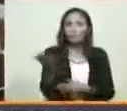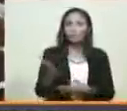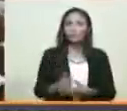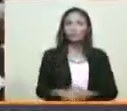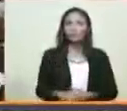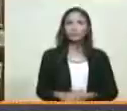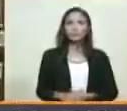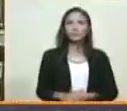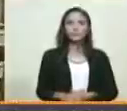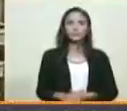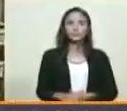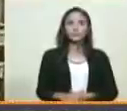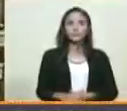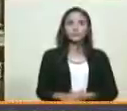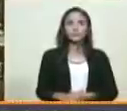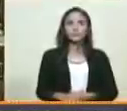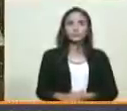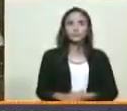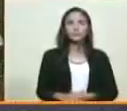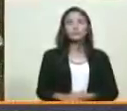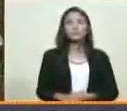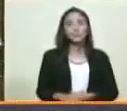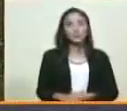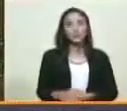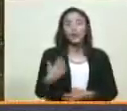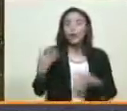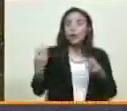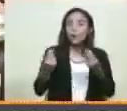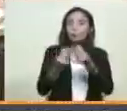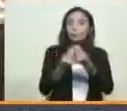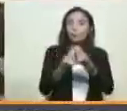Que no dejaré solo nunca al pueblo de Venezuela.